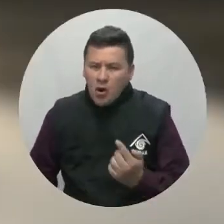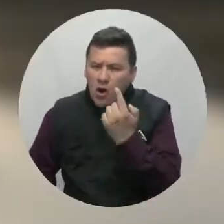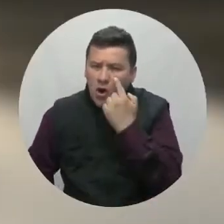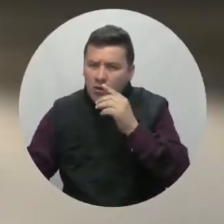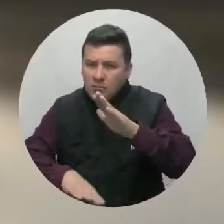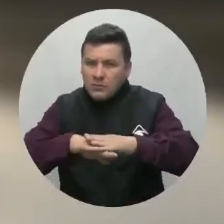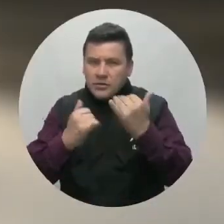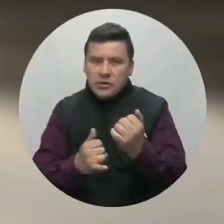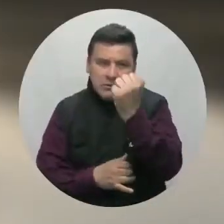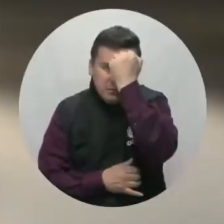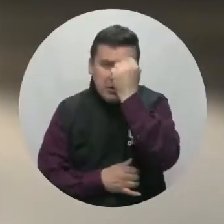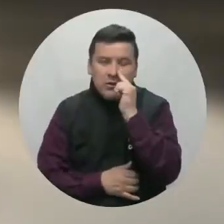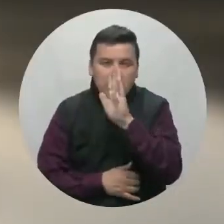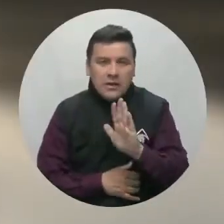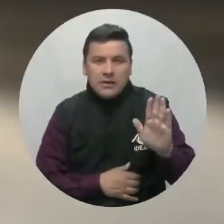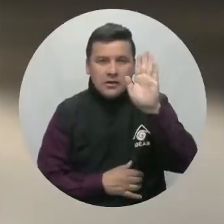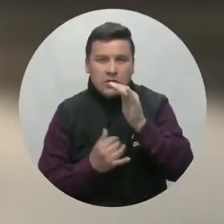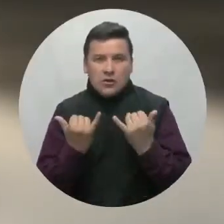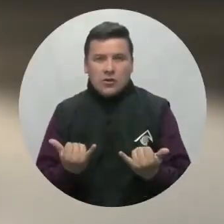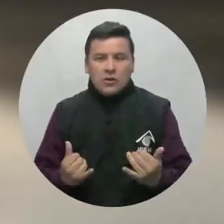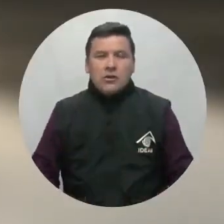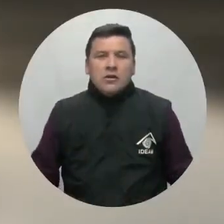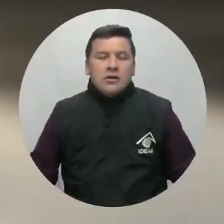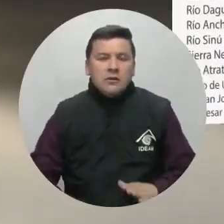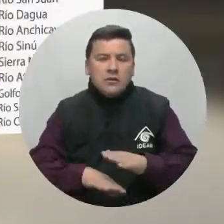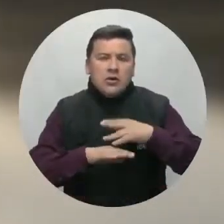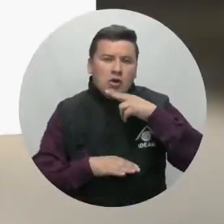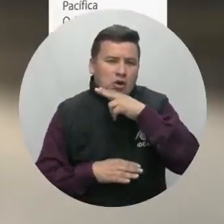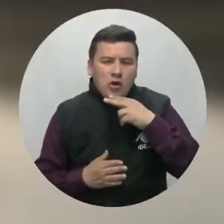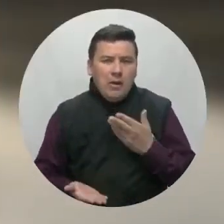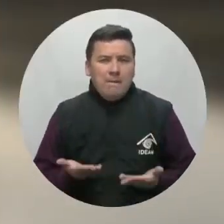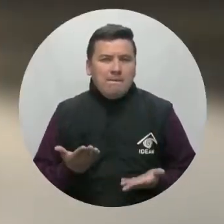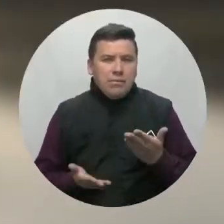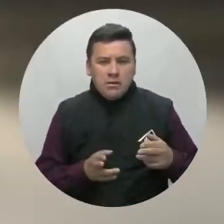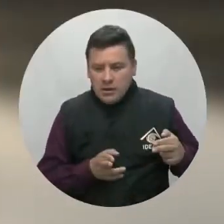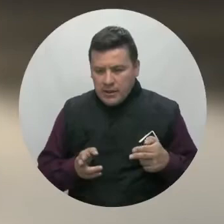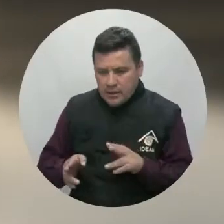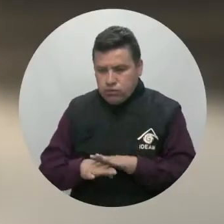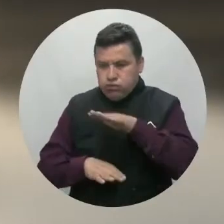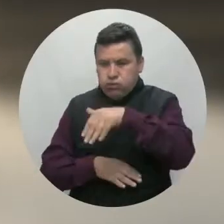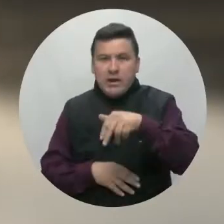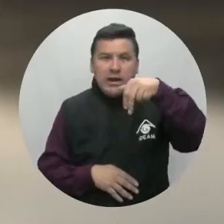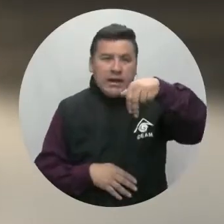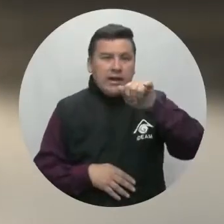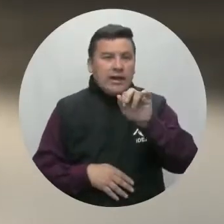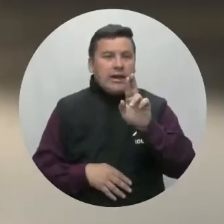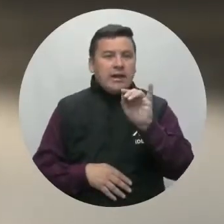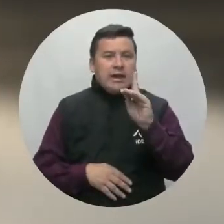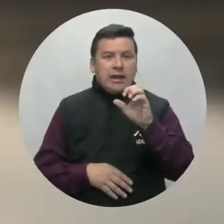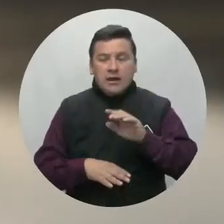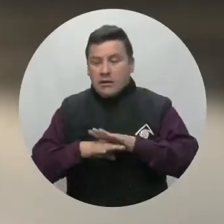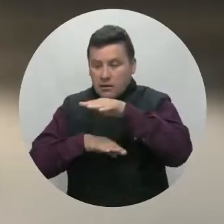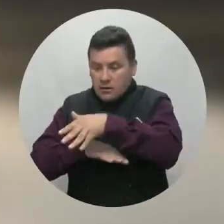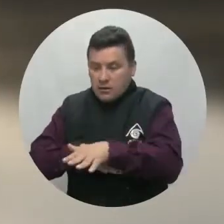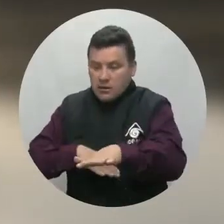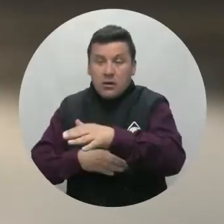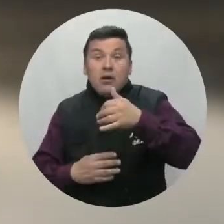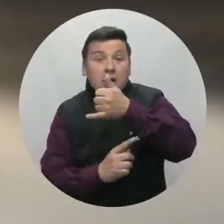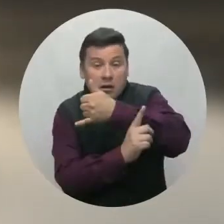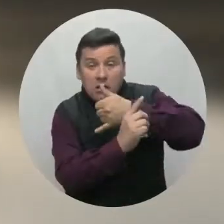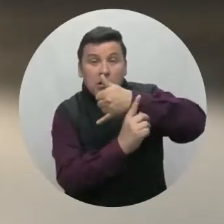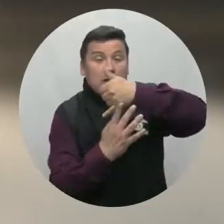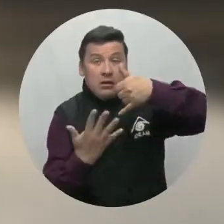Mucha atención a las principales alertas para hoy a nivel nacional. Alerta roja por niveles altos en el río Inírida, en afluentes directos al